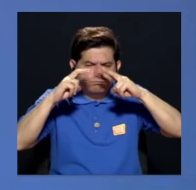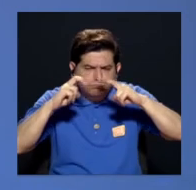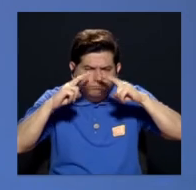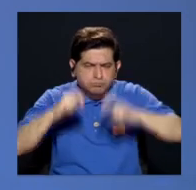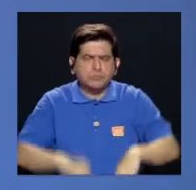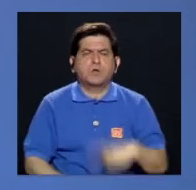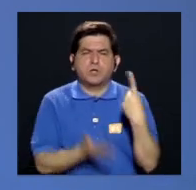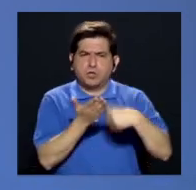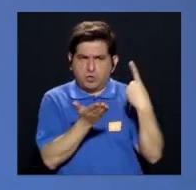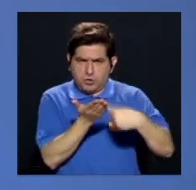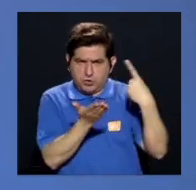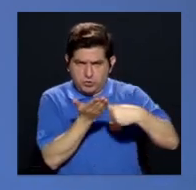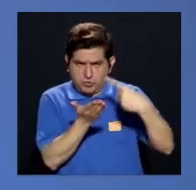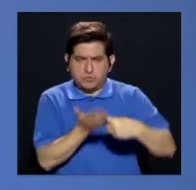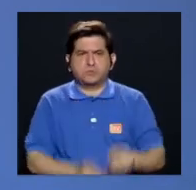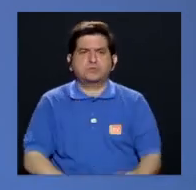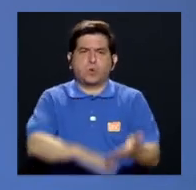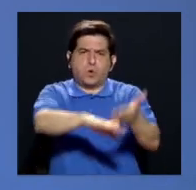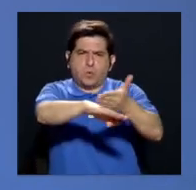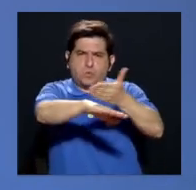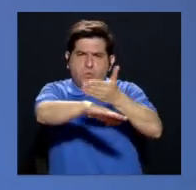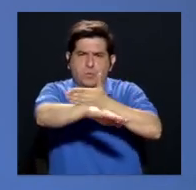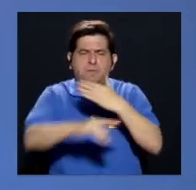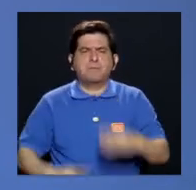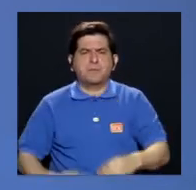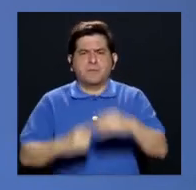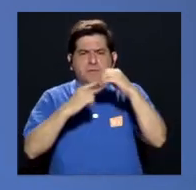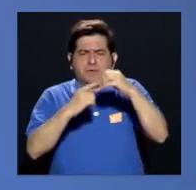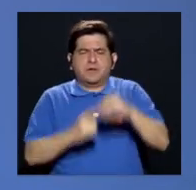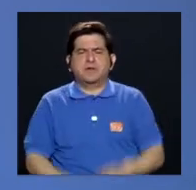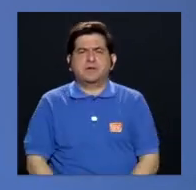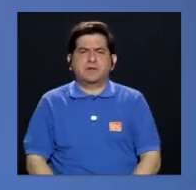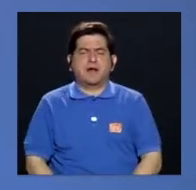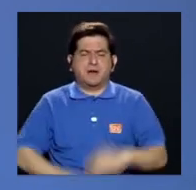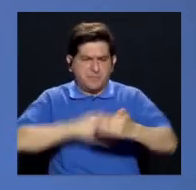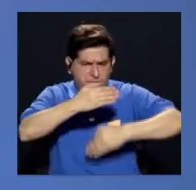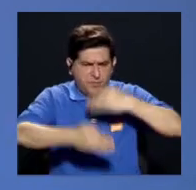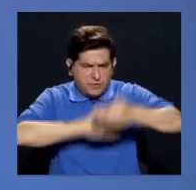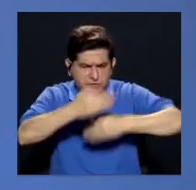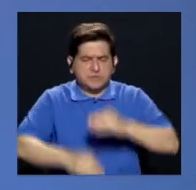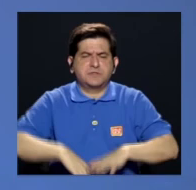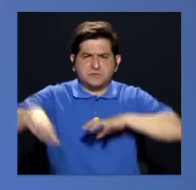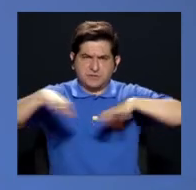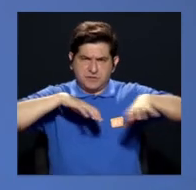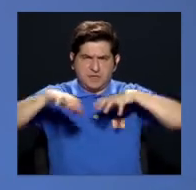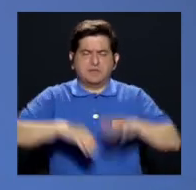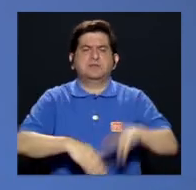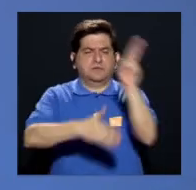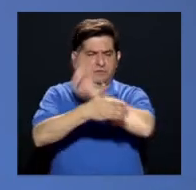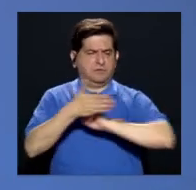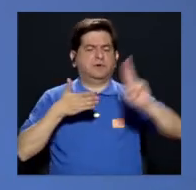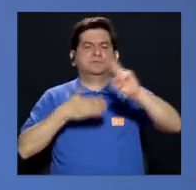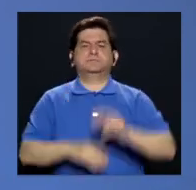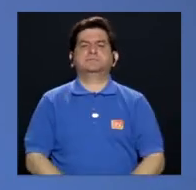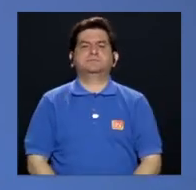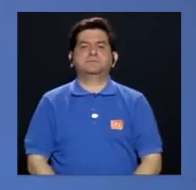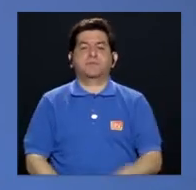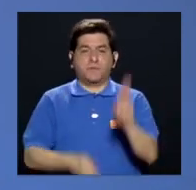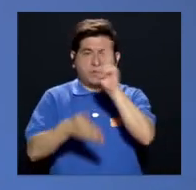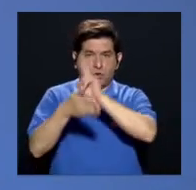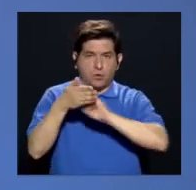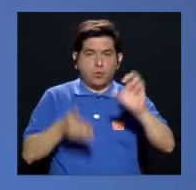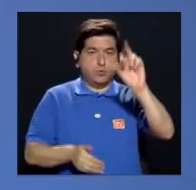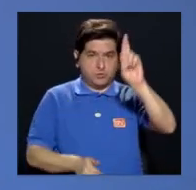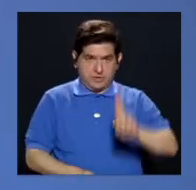analizados y discutidos los avances de las principales líneas de acción del quehacer universitario. La Universidad de